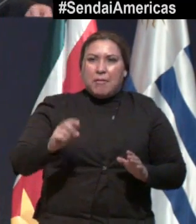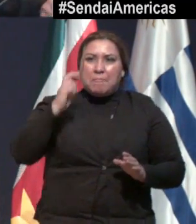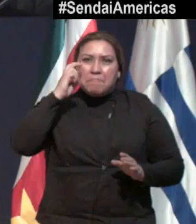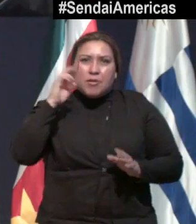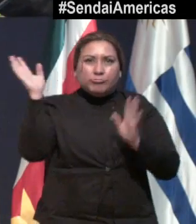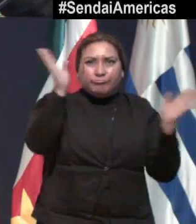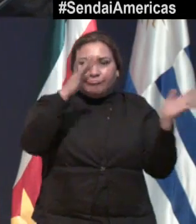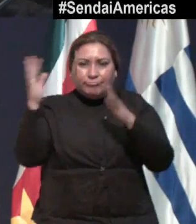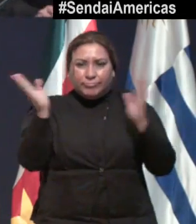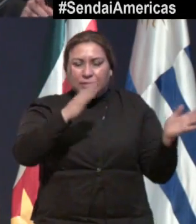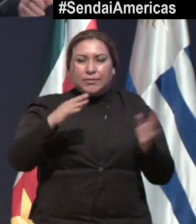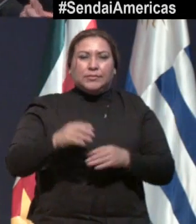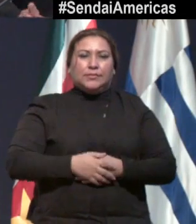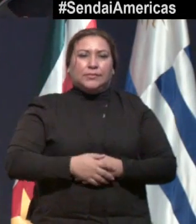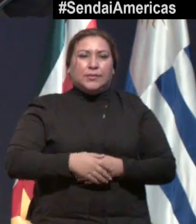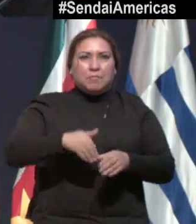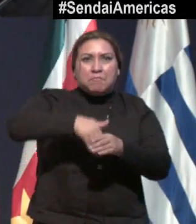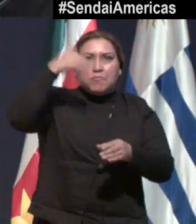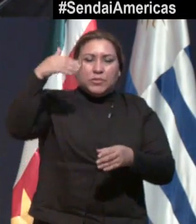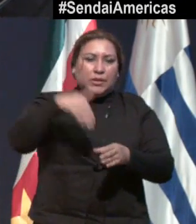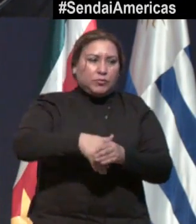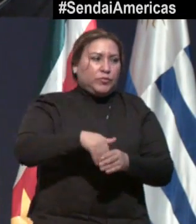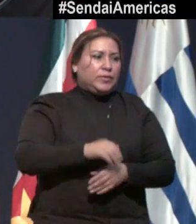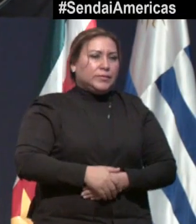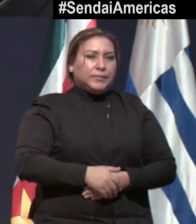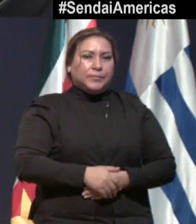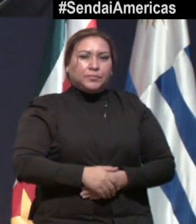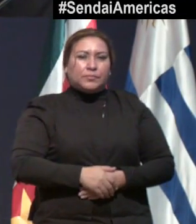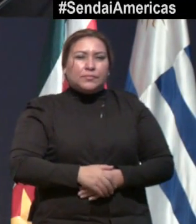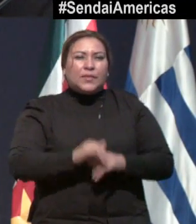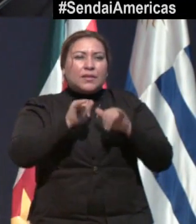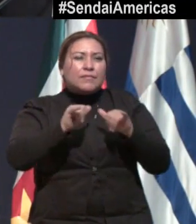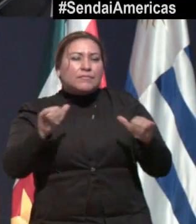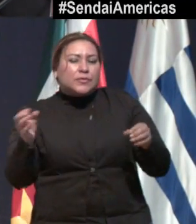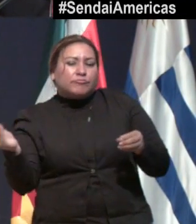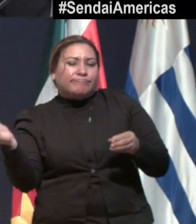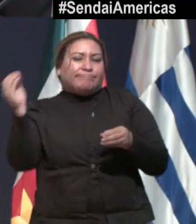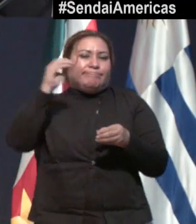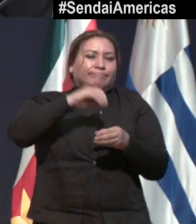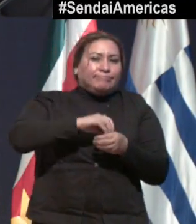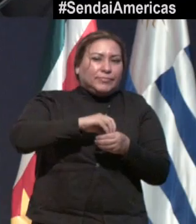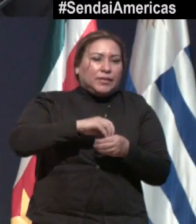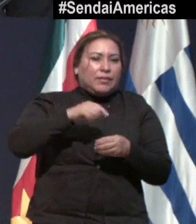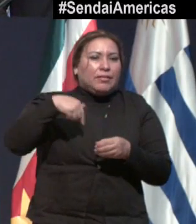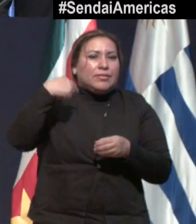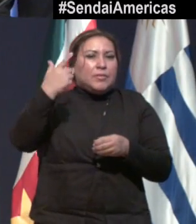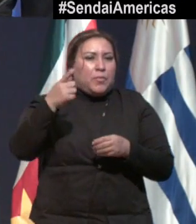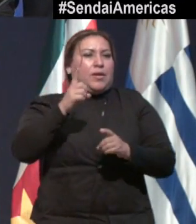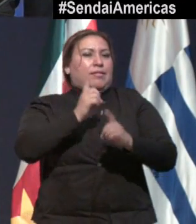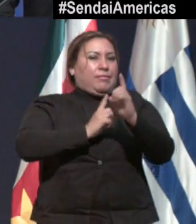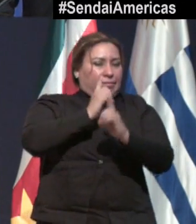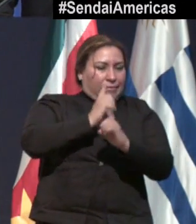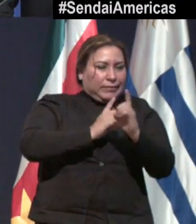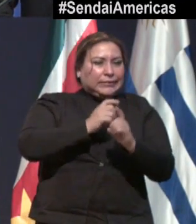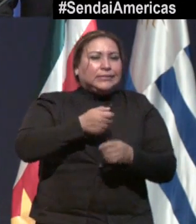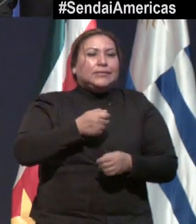políticas públicas. Como información adicional, obviamente luego de la rica discusión que tendremos